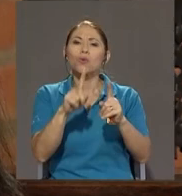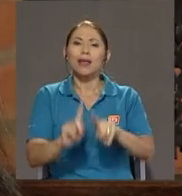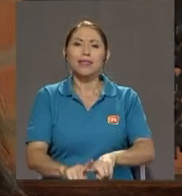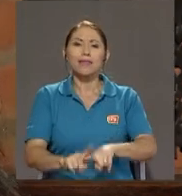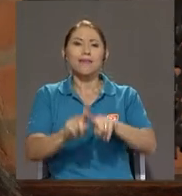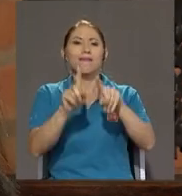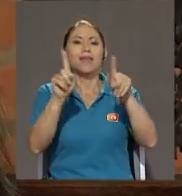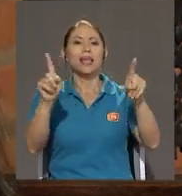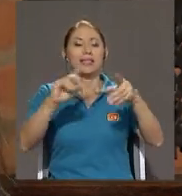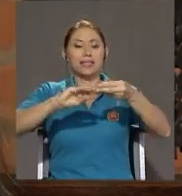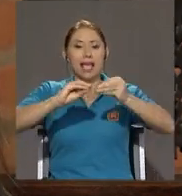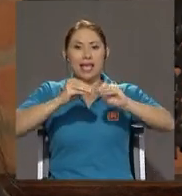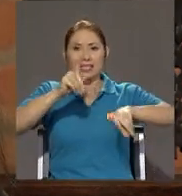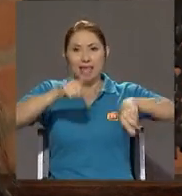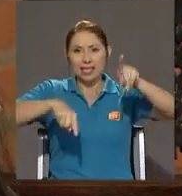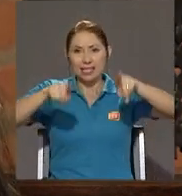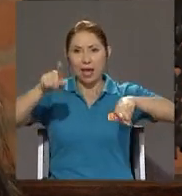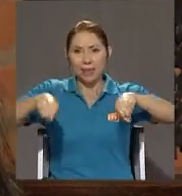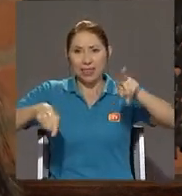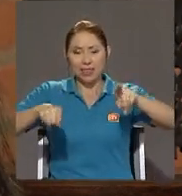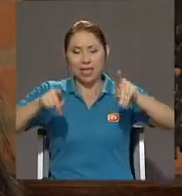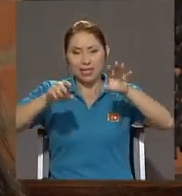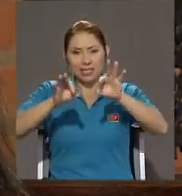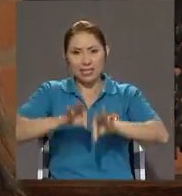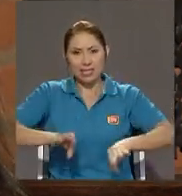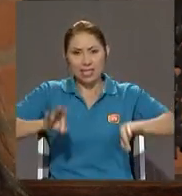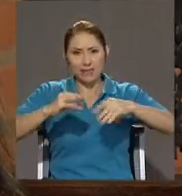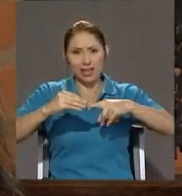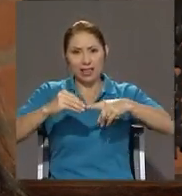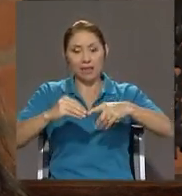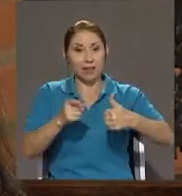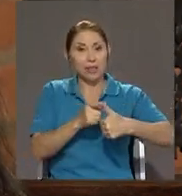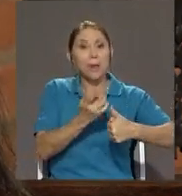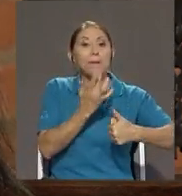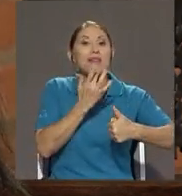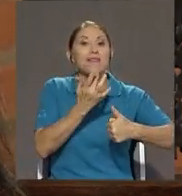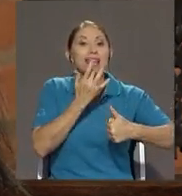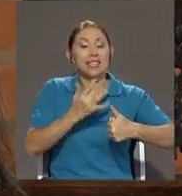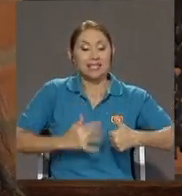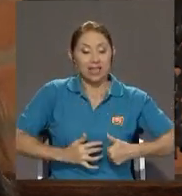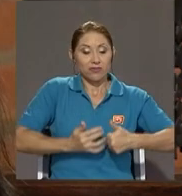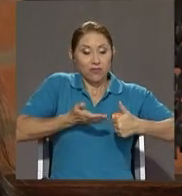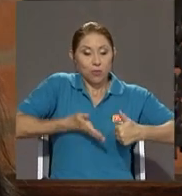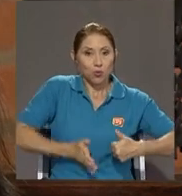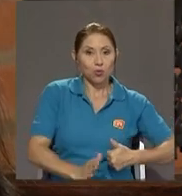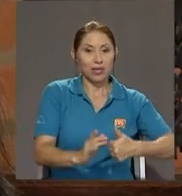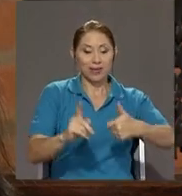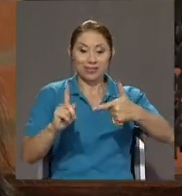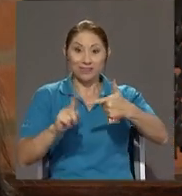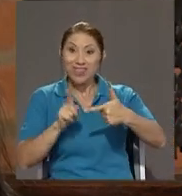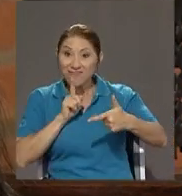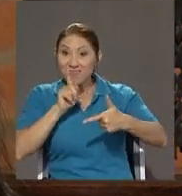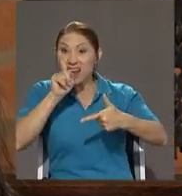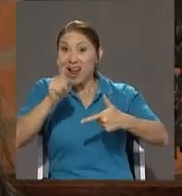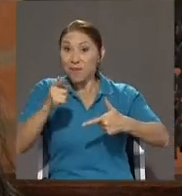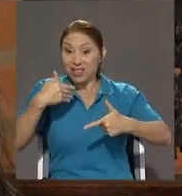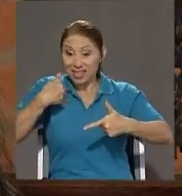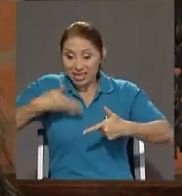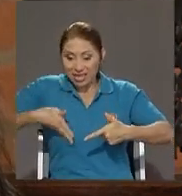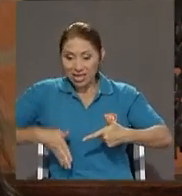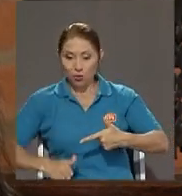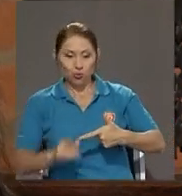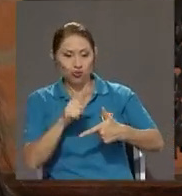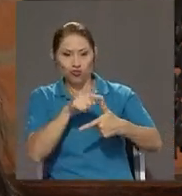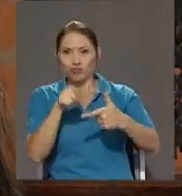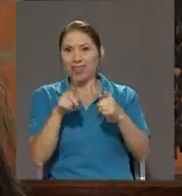es estadísticamente significativa entre las preferencias reproductivas de las personas y la demanda observada. Entonces, cuando se le pregunta